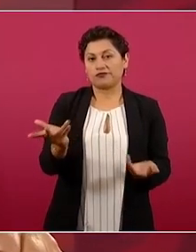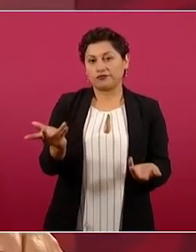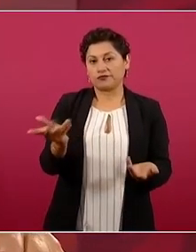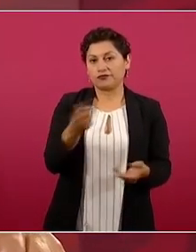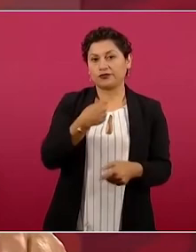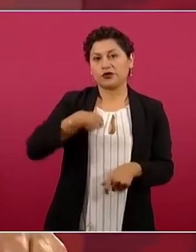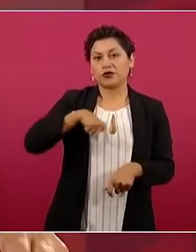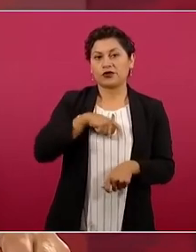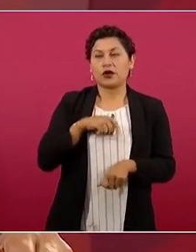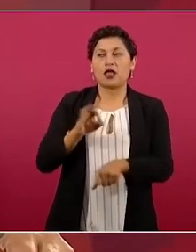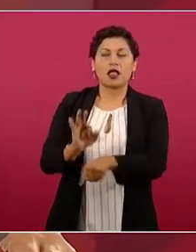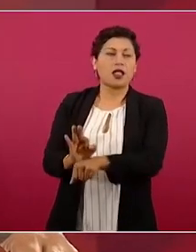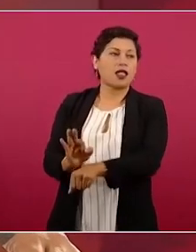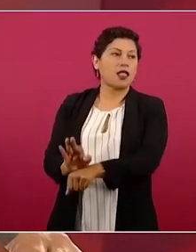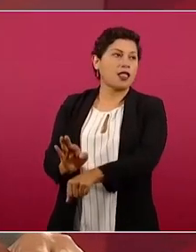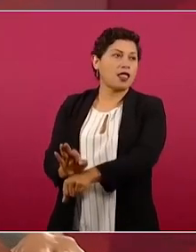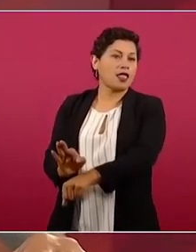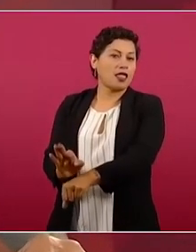encubridores.